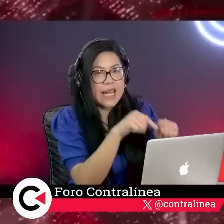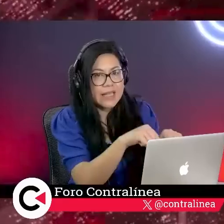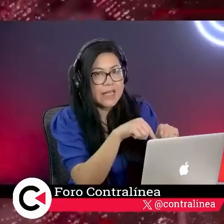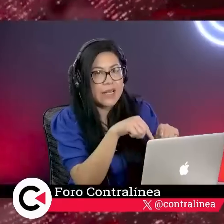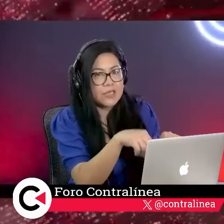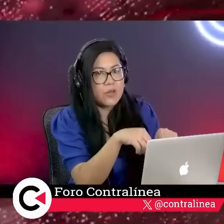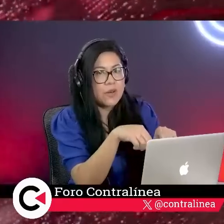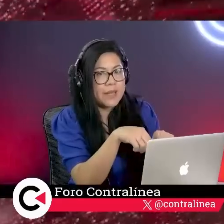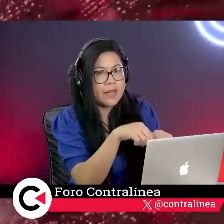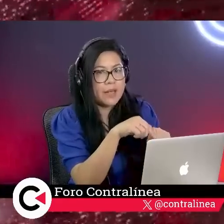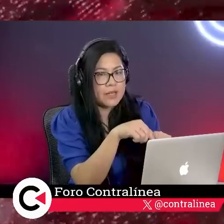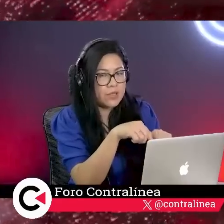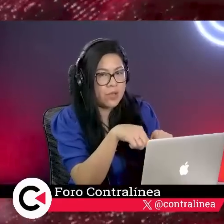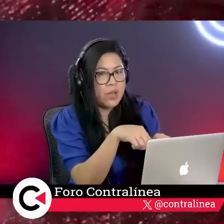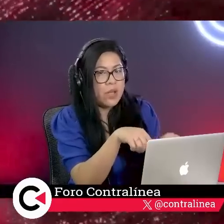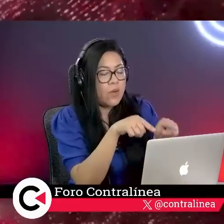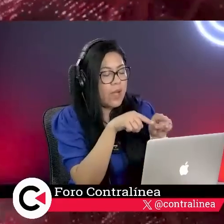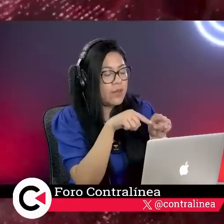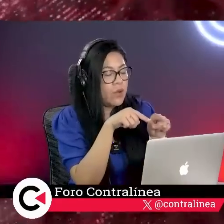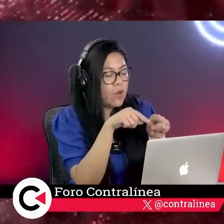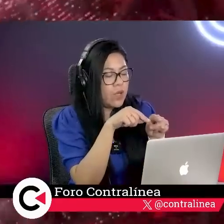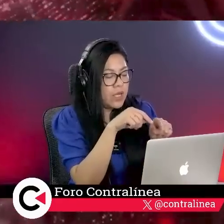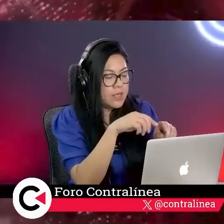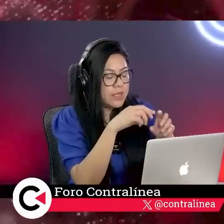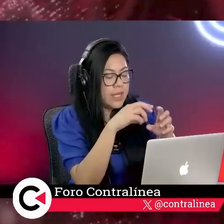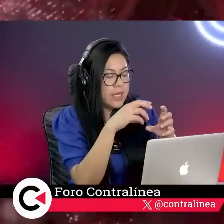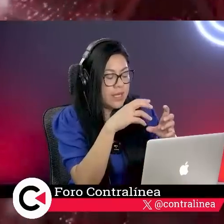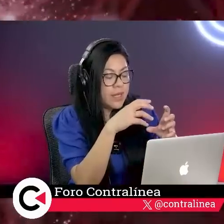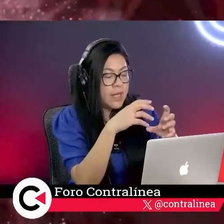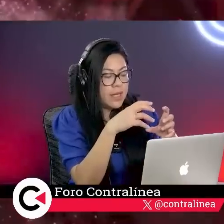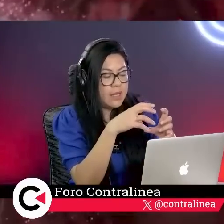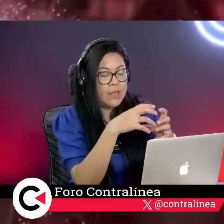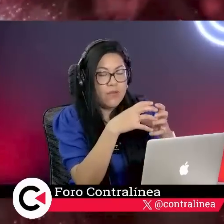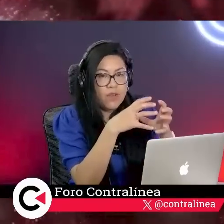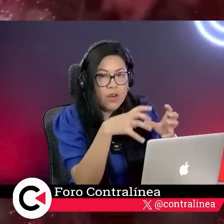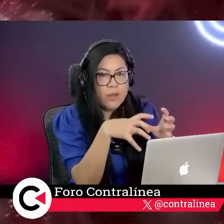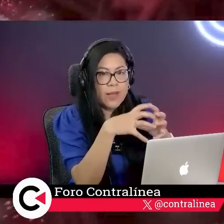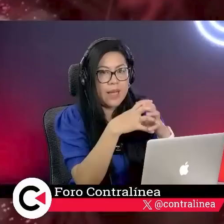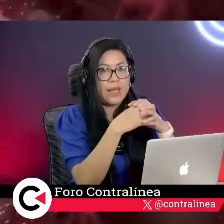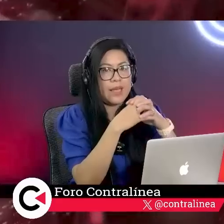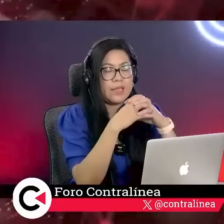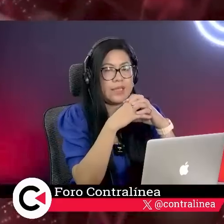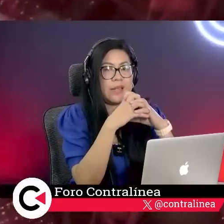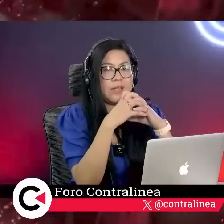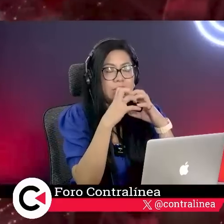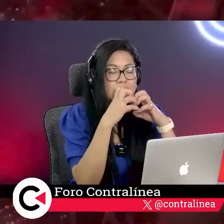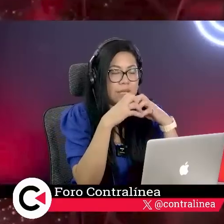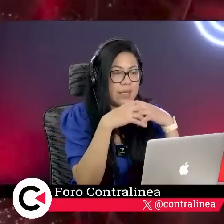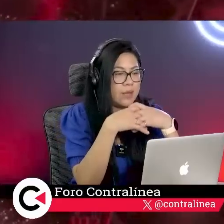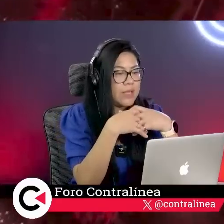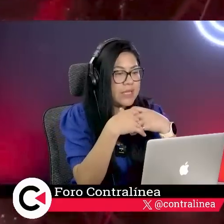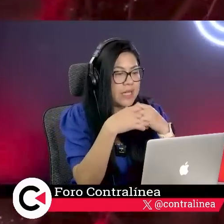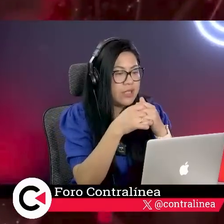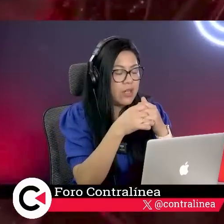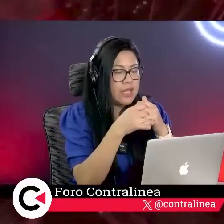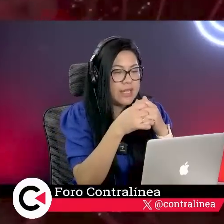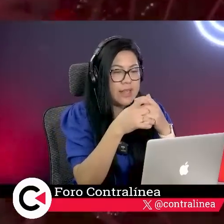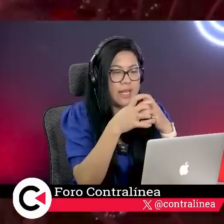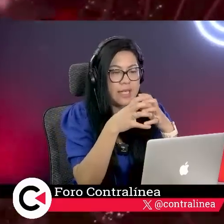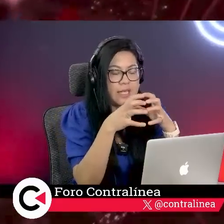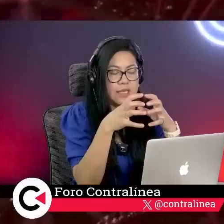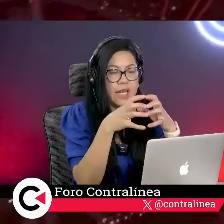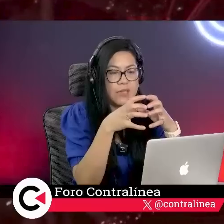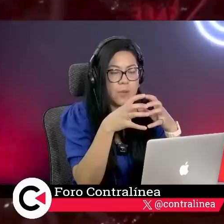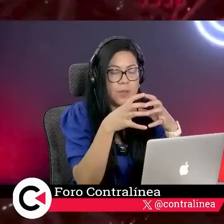sea, el cártel Jalisco Nueva Generación, cuando se informa estas investigaciones